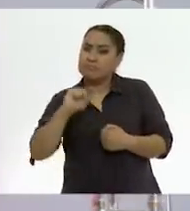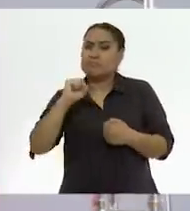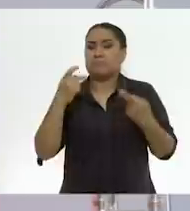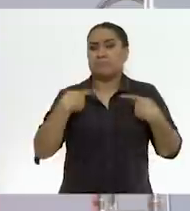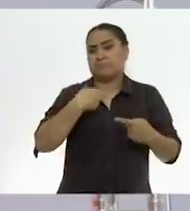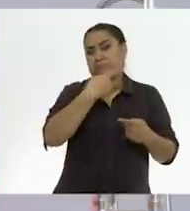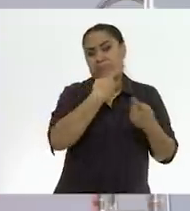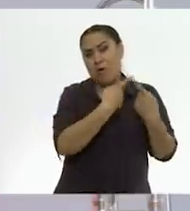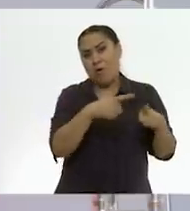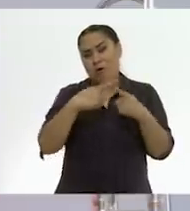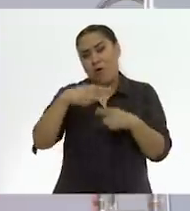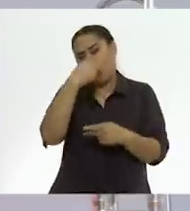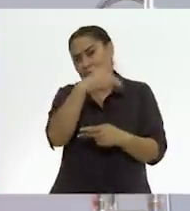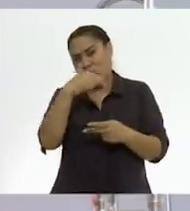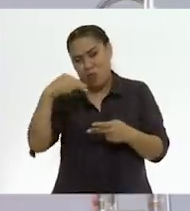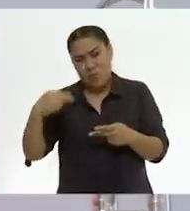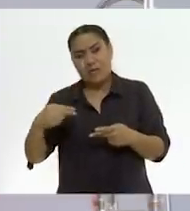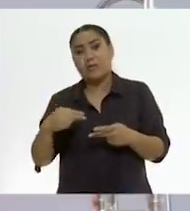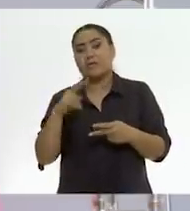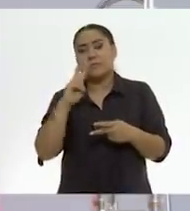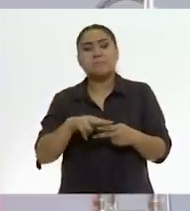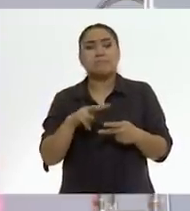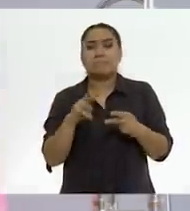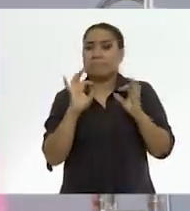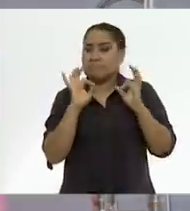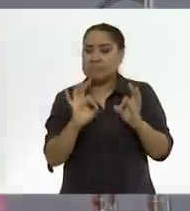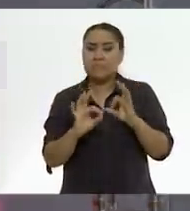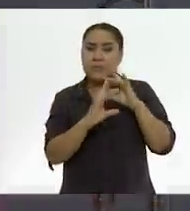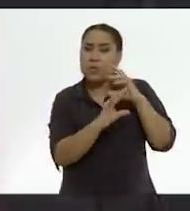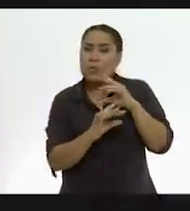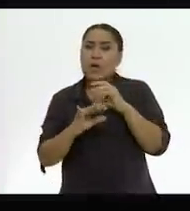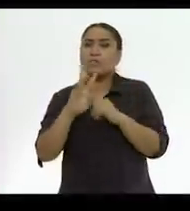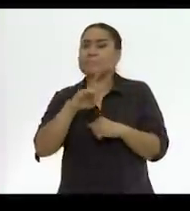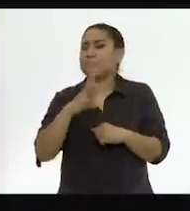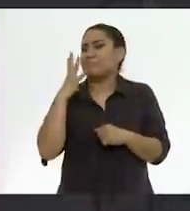y Telemann un papel solístico lleno de virtuosismo.